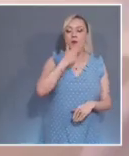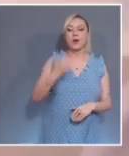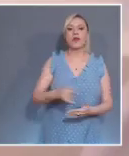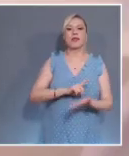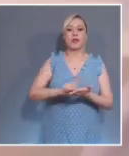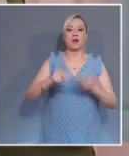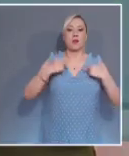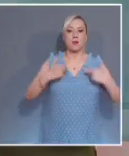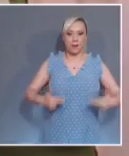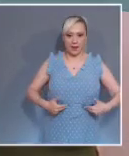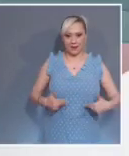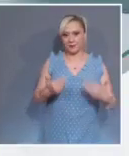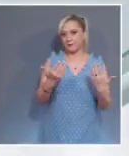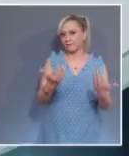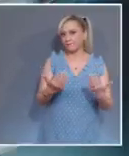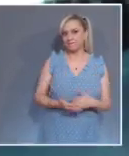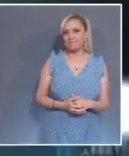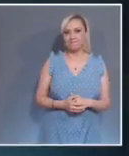humanos.